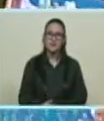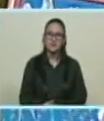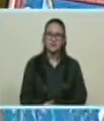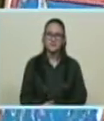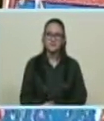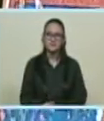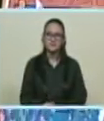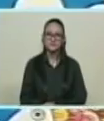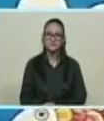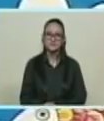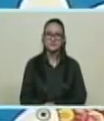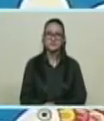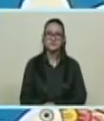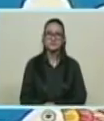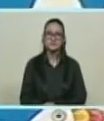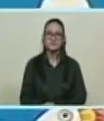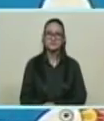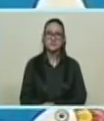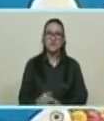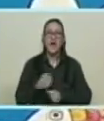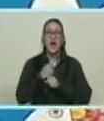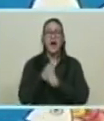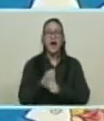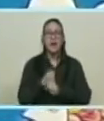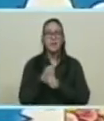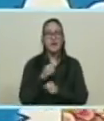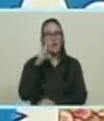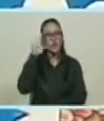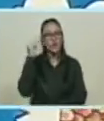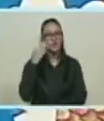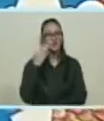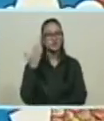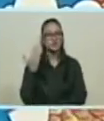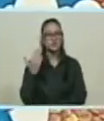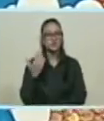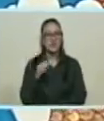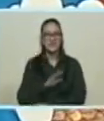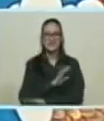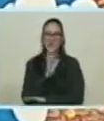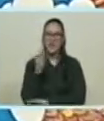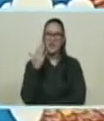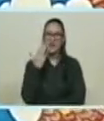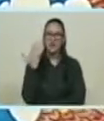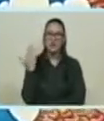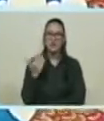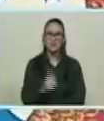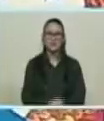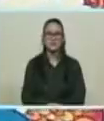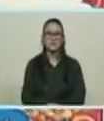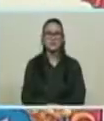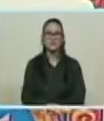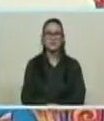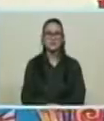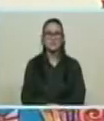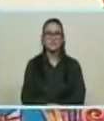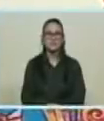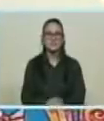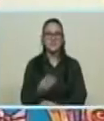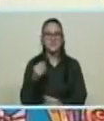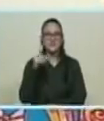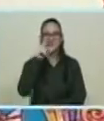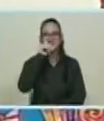Caballo de Dios. Yo me imagino al cielo cuando nos toque algún día, dentro de muchos